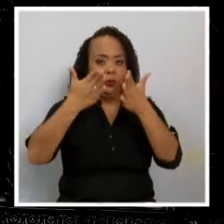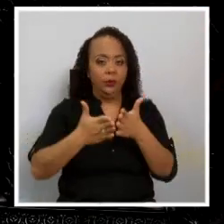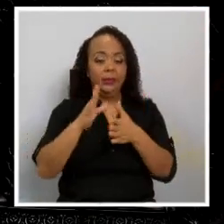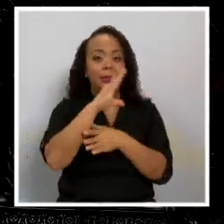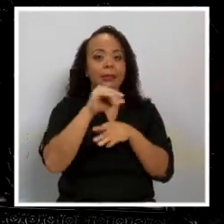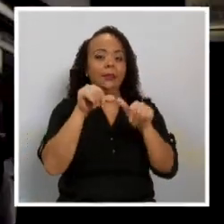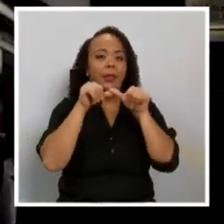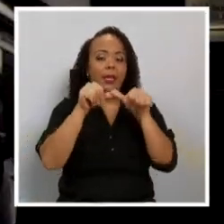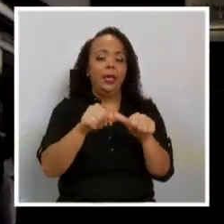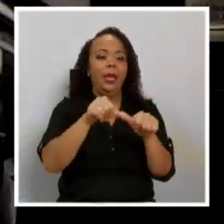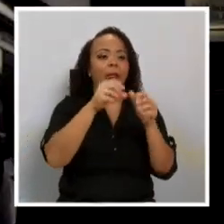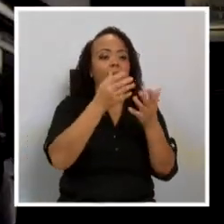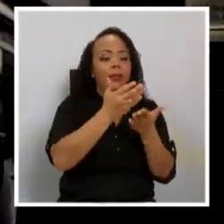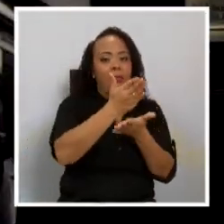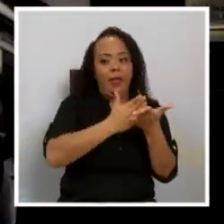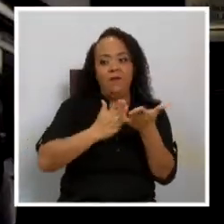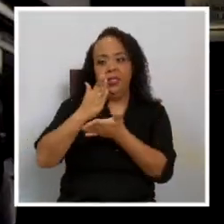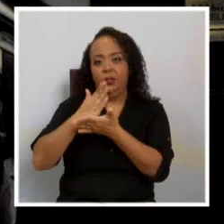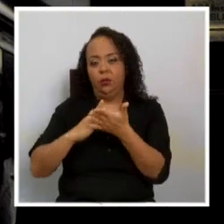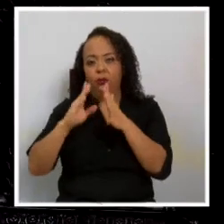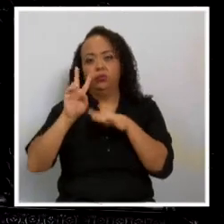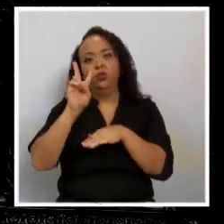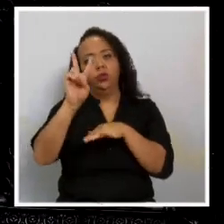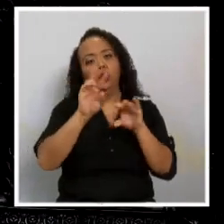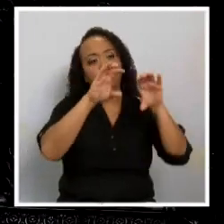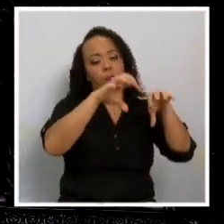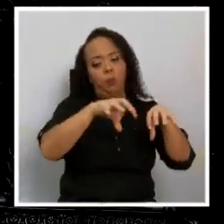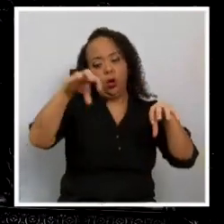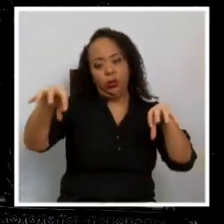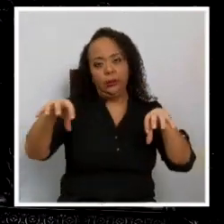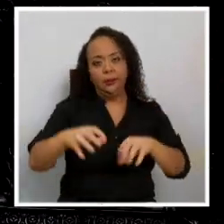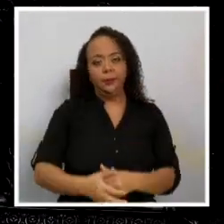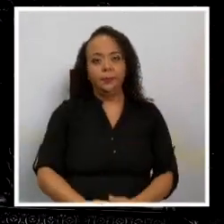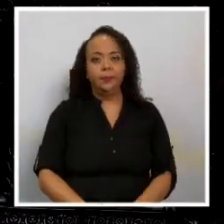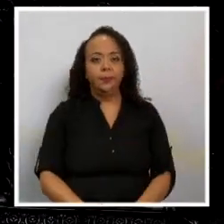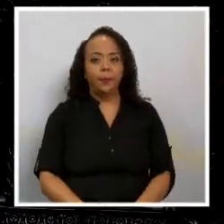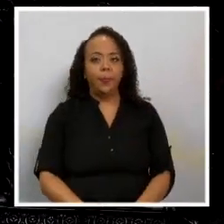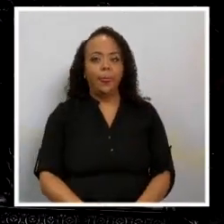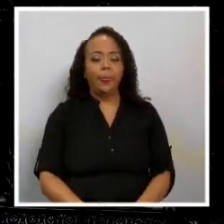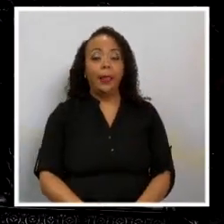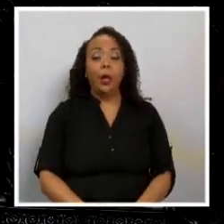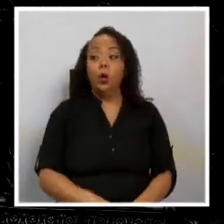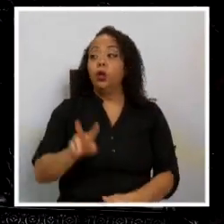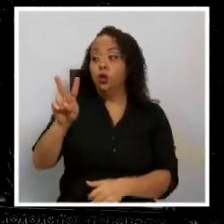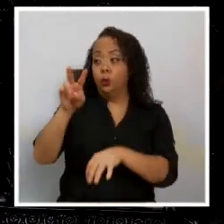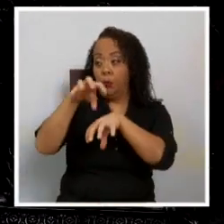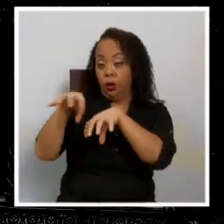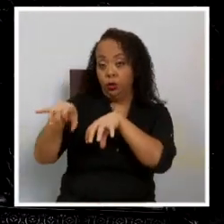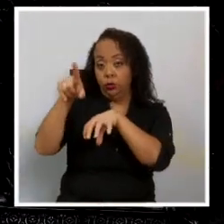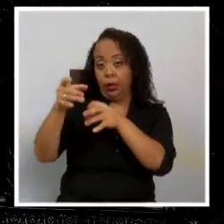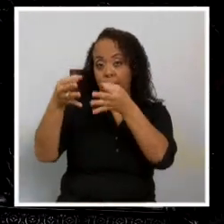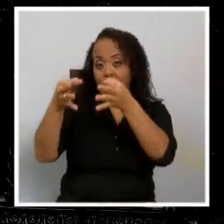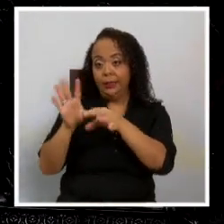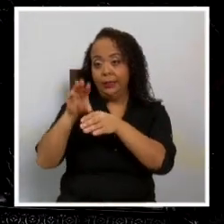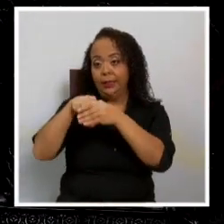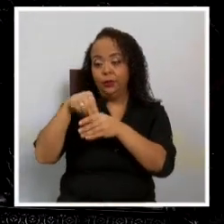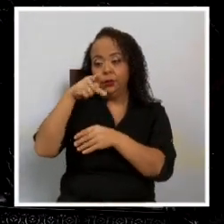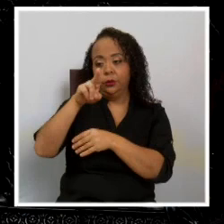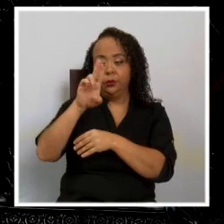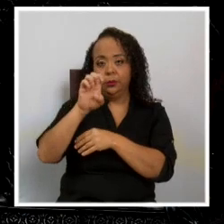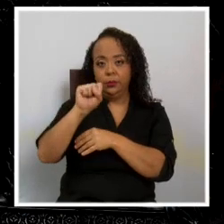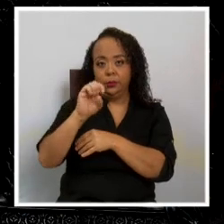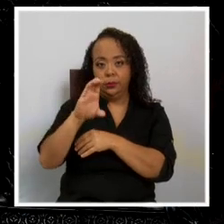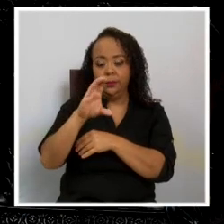mantiene todavía esa división inicial de los dos bloques. De los dos bloques que usted definiría dentro de la unidad